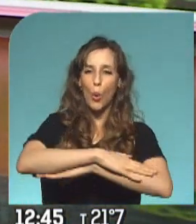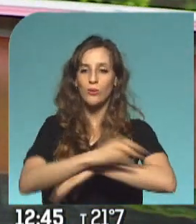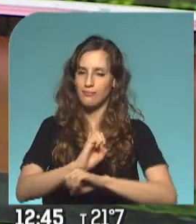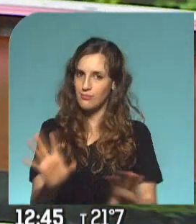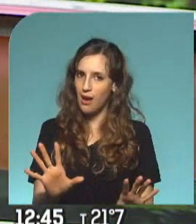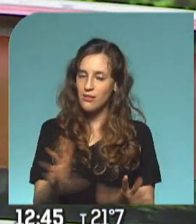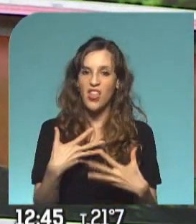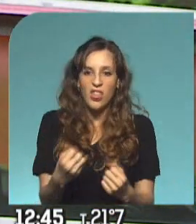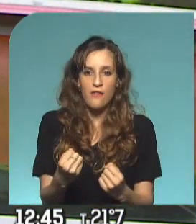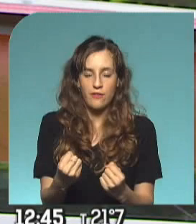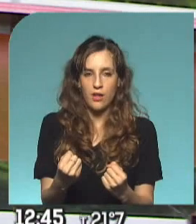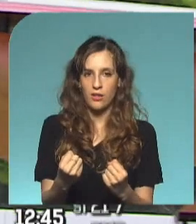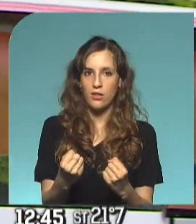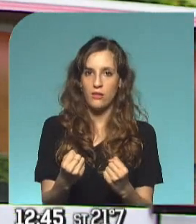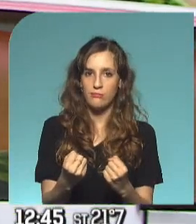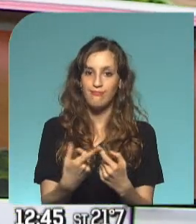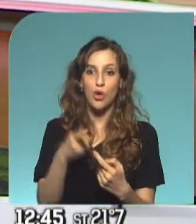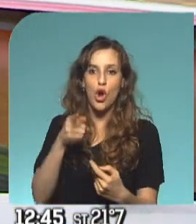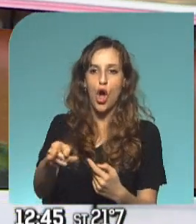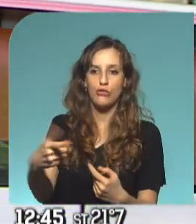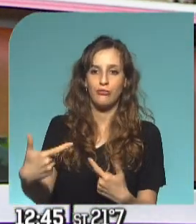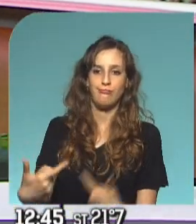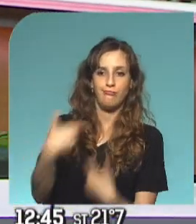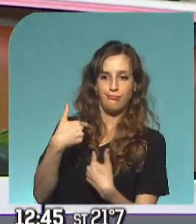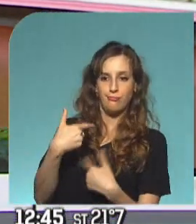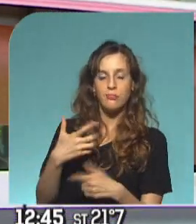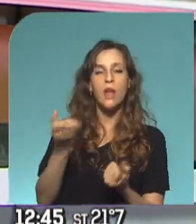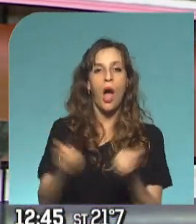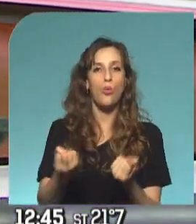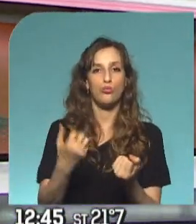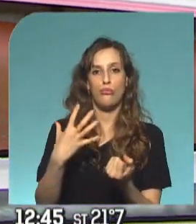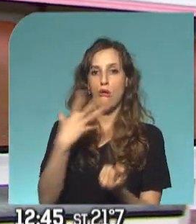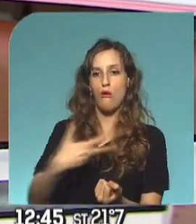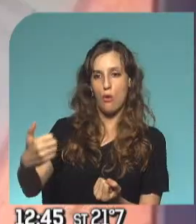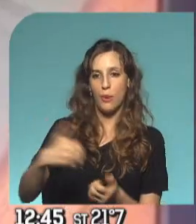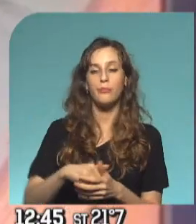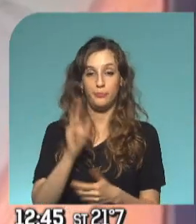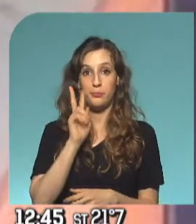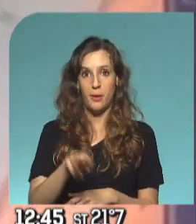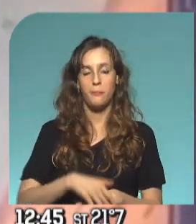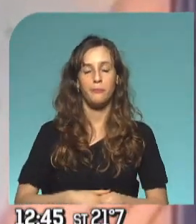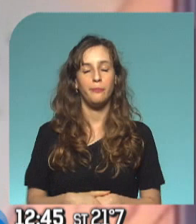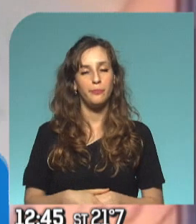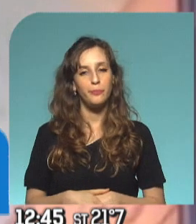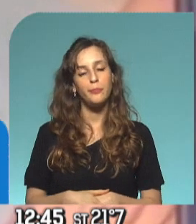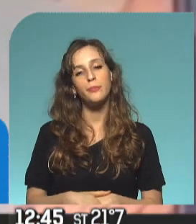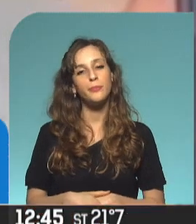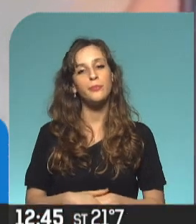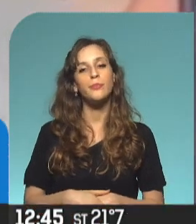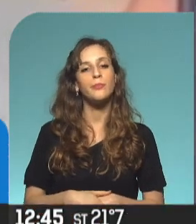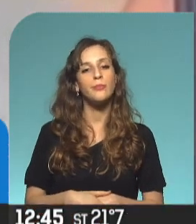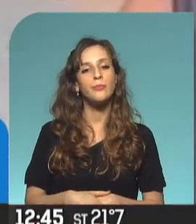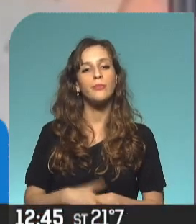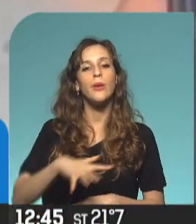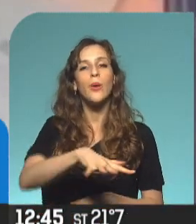se defendió de un asalto y logró evitarlo, justamente evitó que le roban el auto. Esto pasaba, fíjate. General Pico al 1300